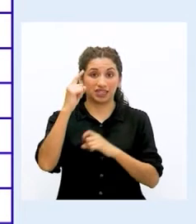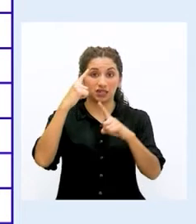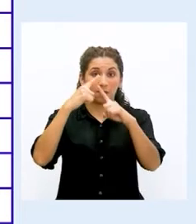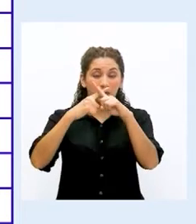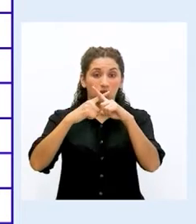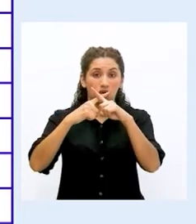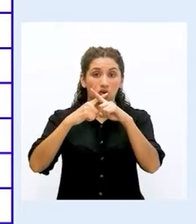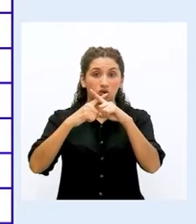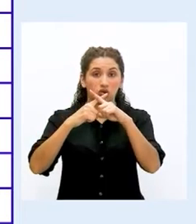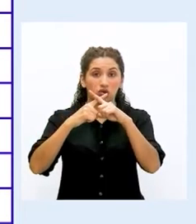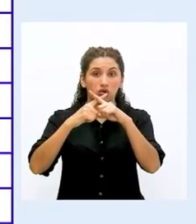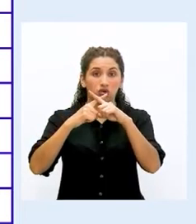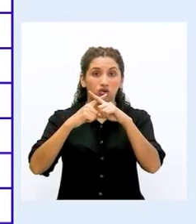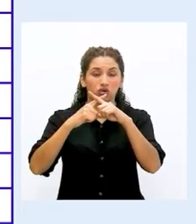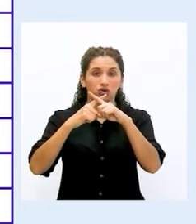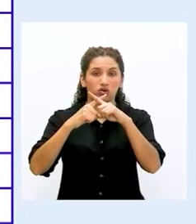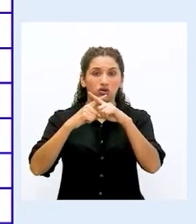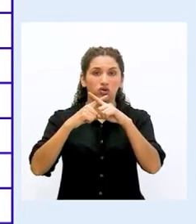0,30%,